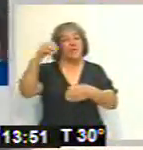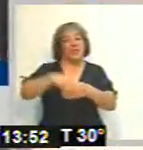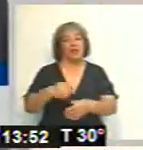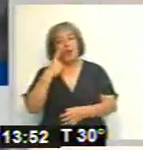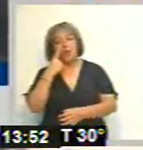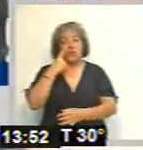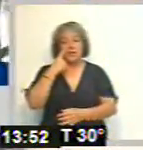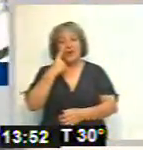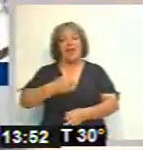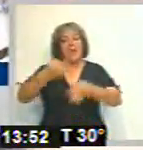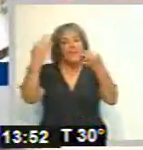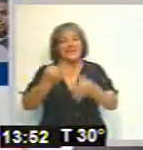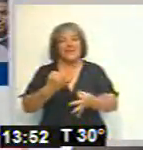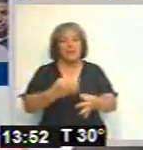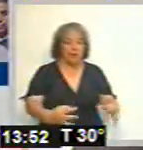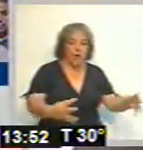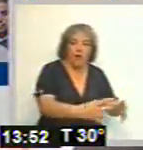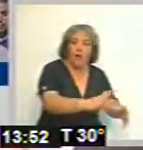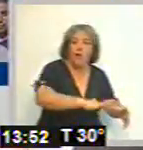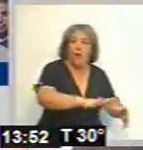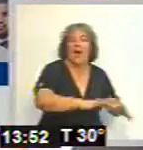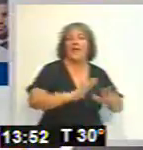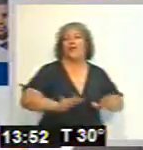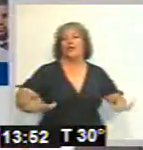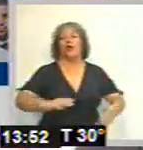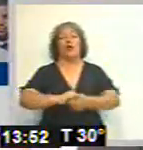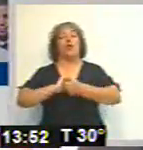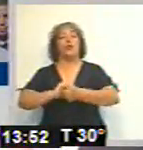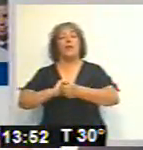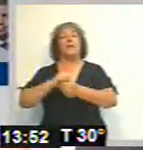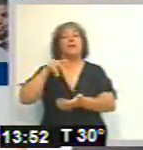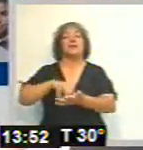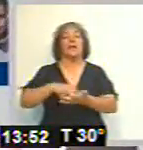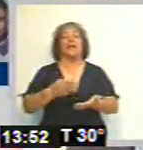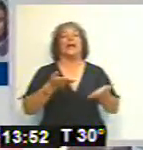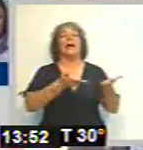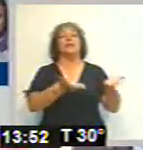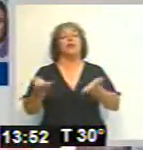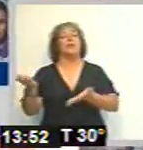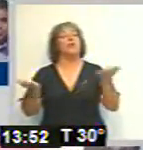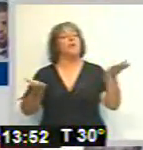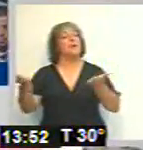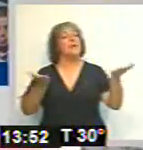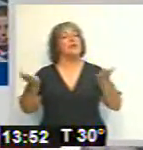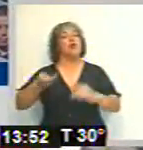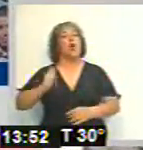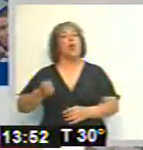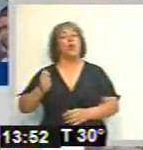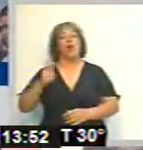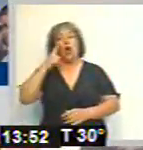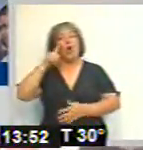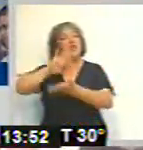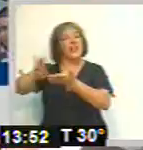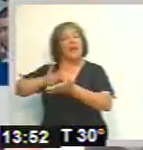y específicamente el Rincón de los Niños. Desde Amisalta, con el asesoramiento jurídico, con la mediación, los chicos del INADI también con